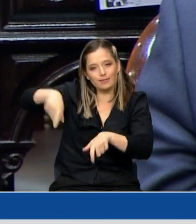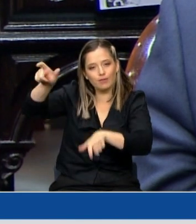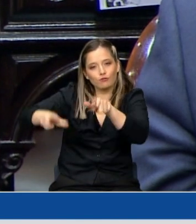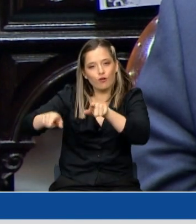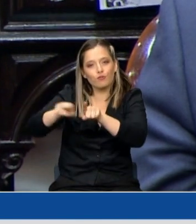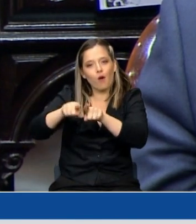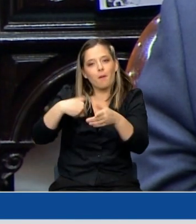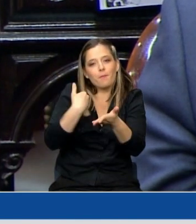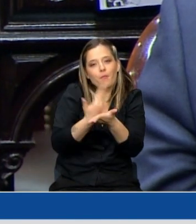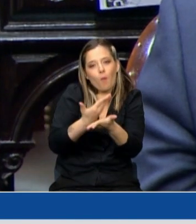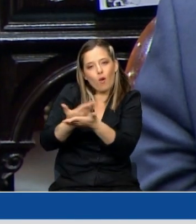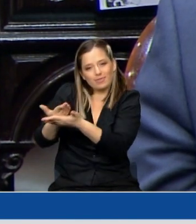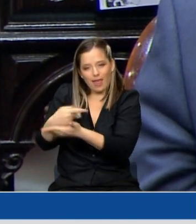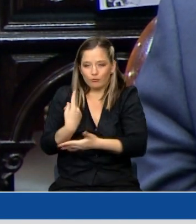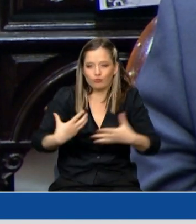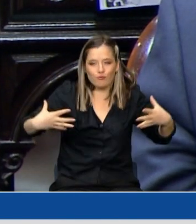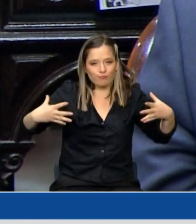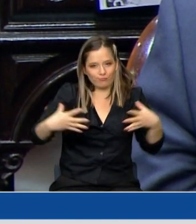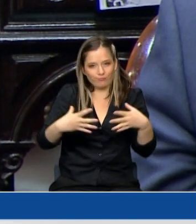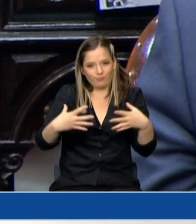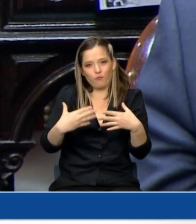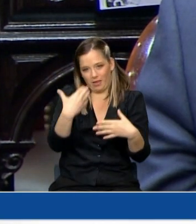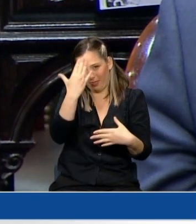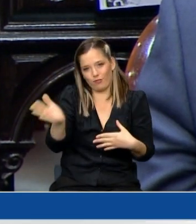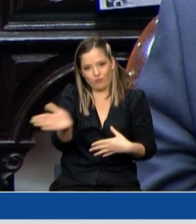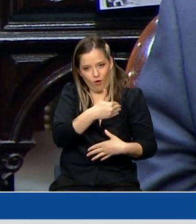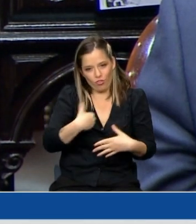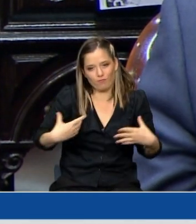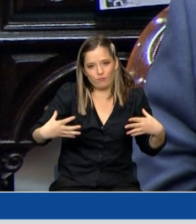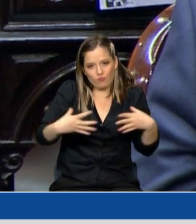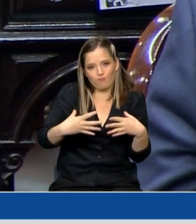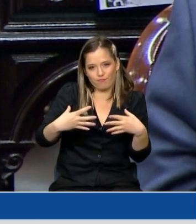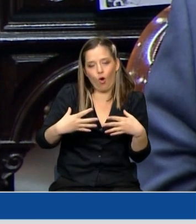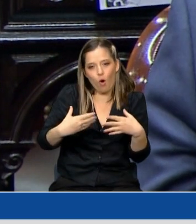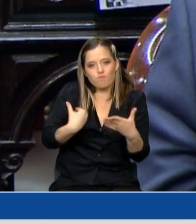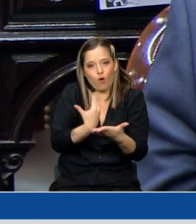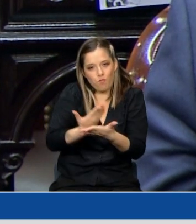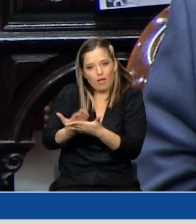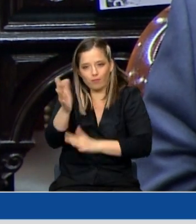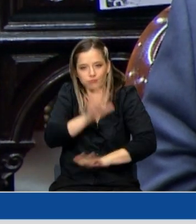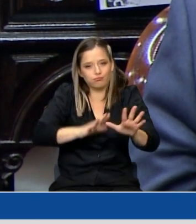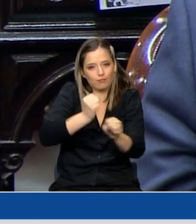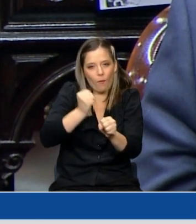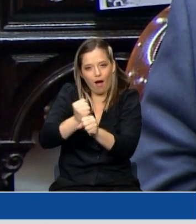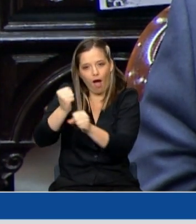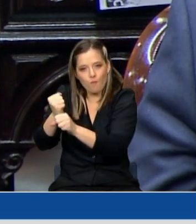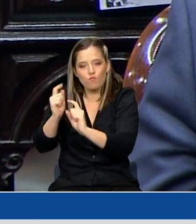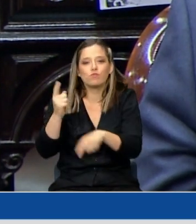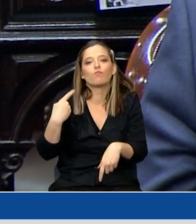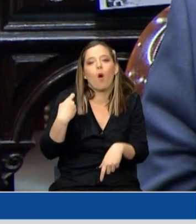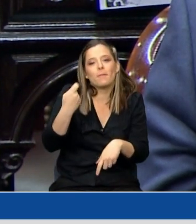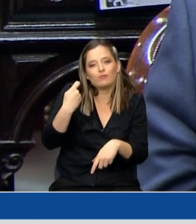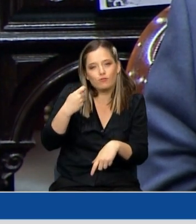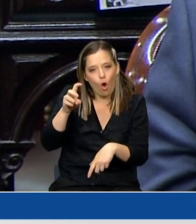en el caso de nuestro frente, que estamos próximos a una elección, la ha definido muy bien. las pensiones no